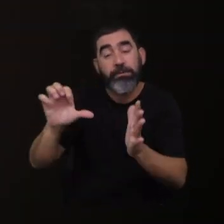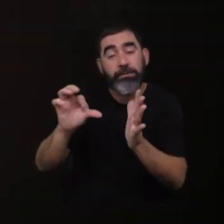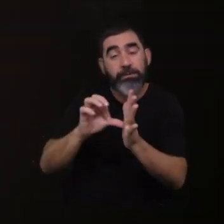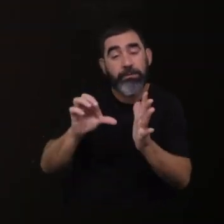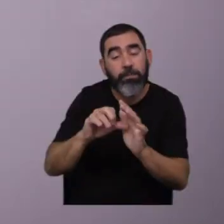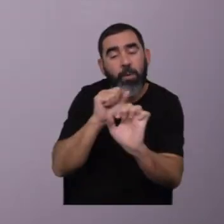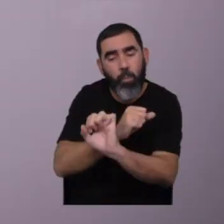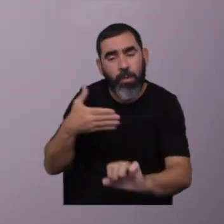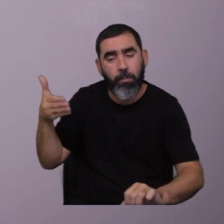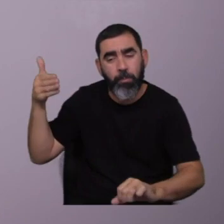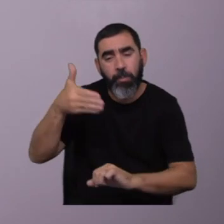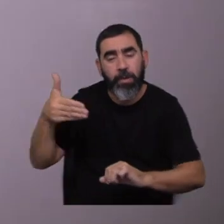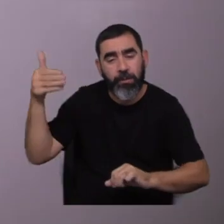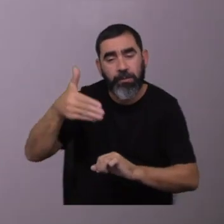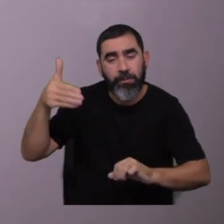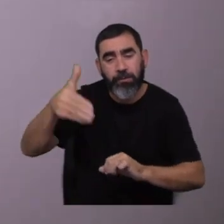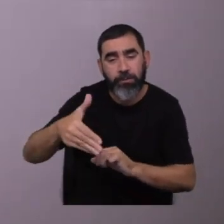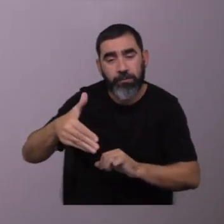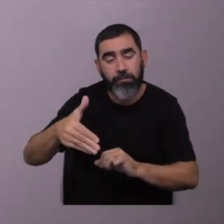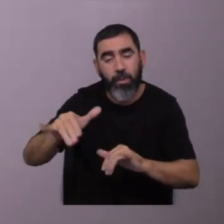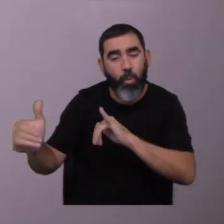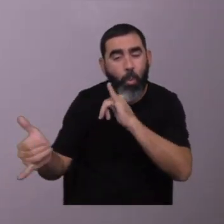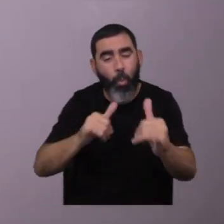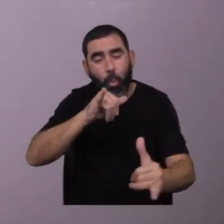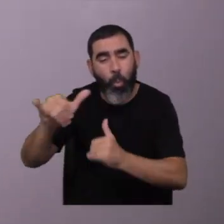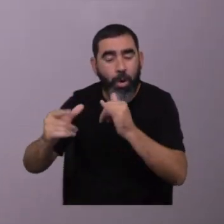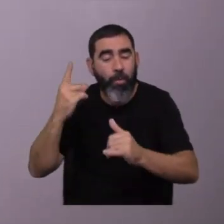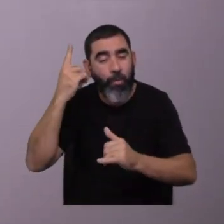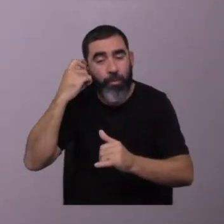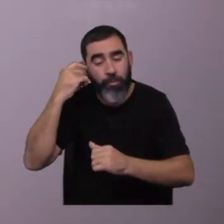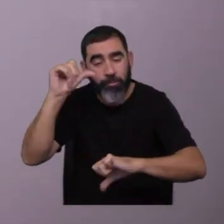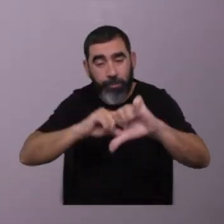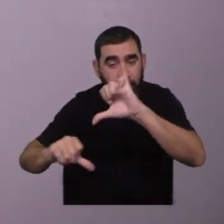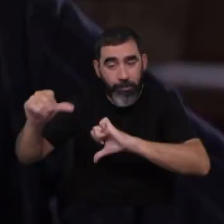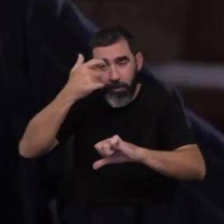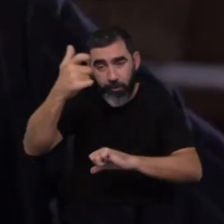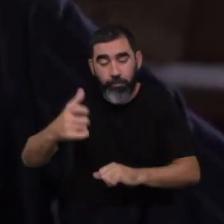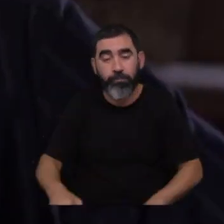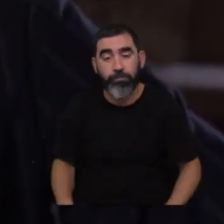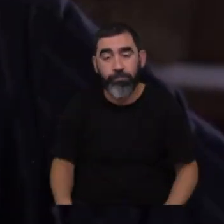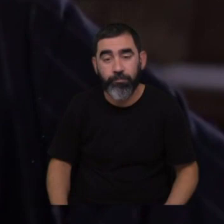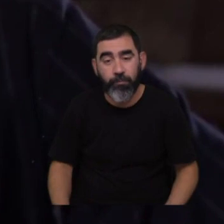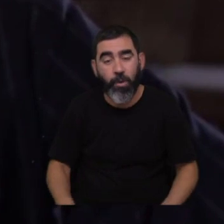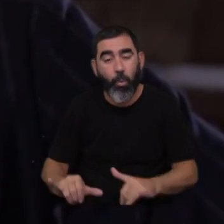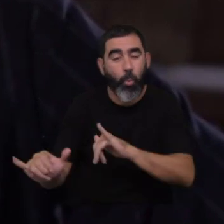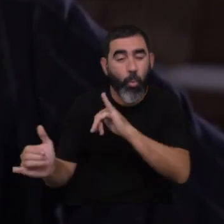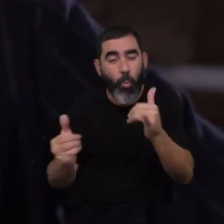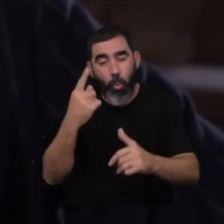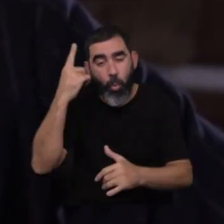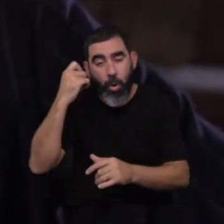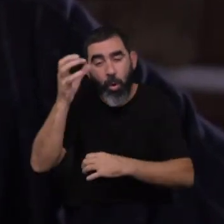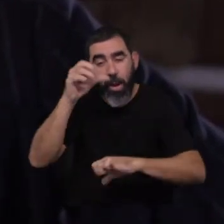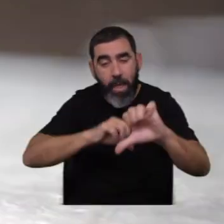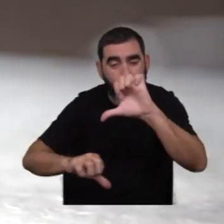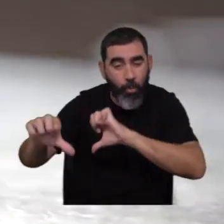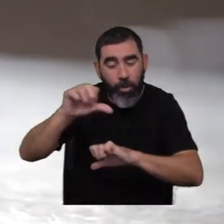podíamos participar en forma de juego de experimentos científicos. En realidad, los pocos experimentos que hacemos en los laboratorios de